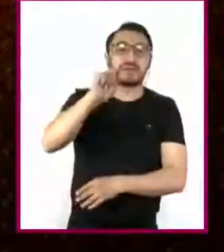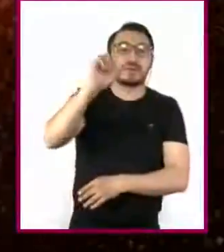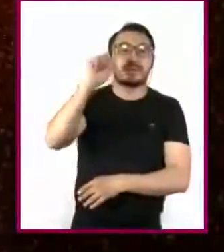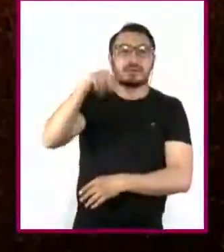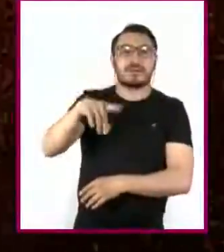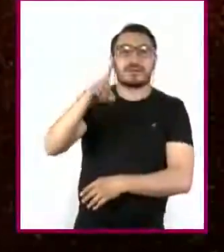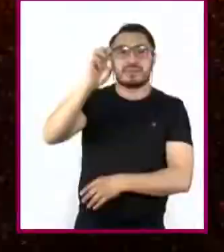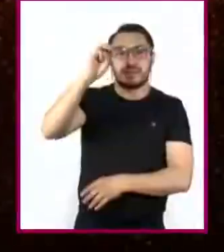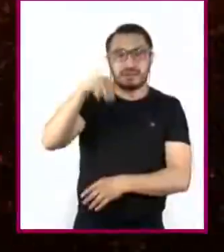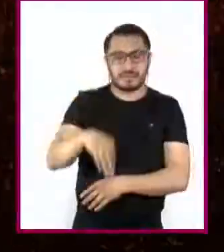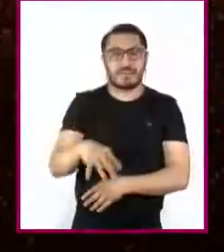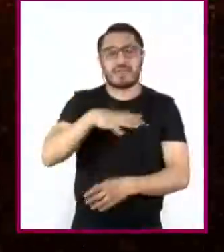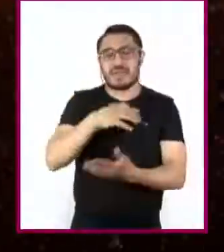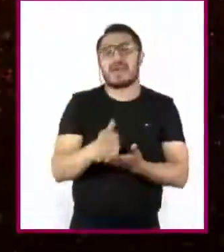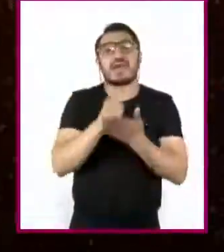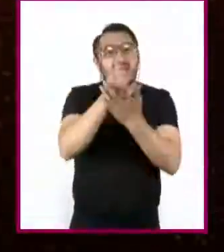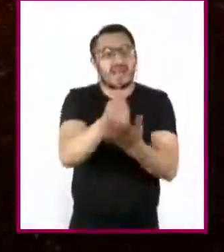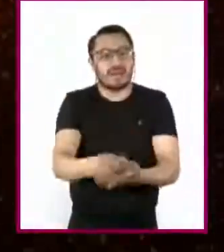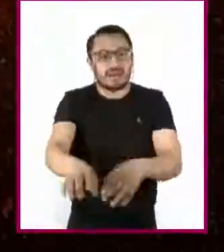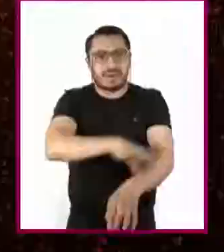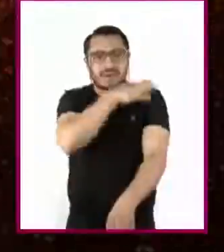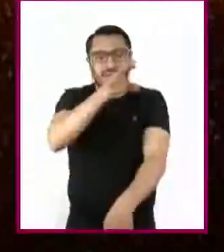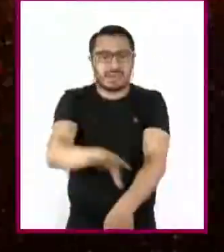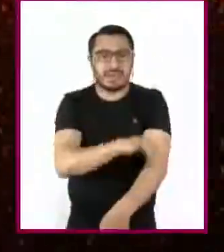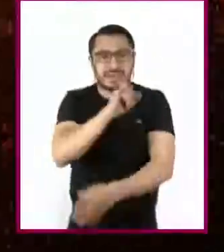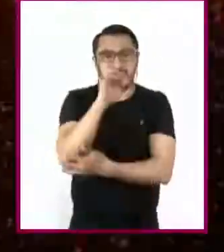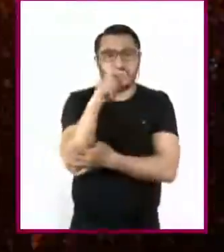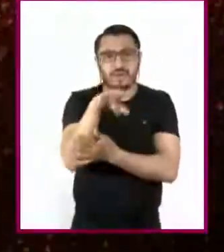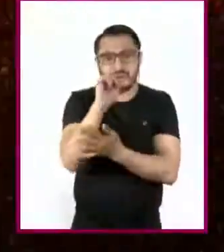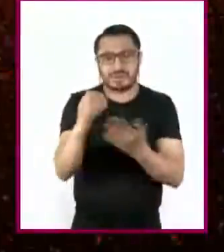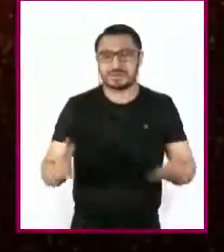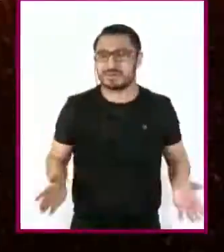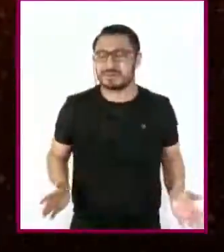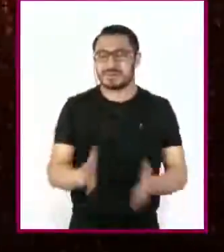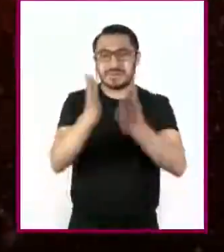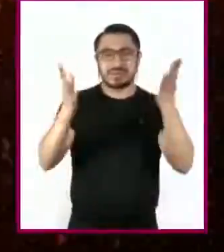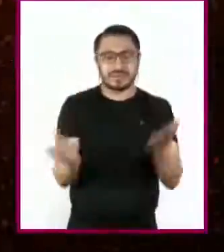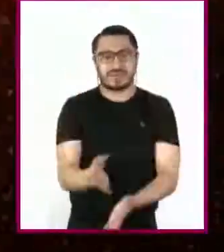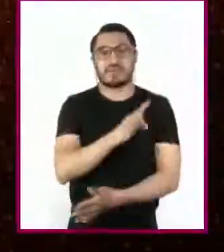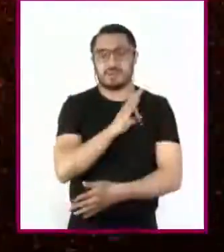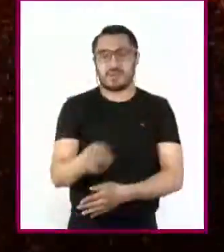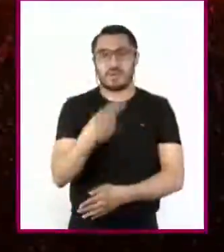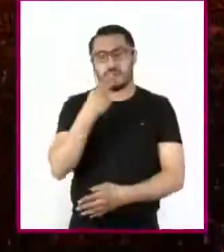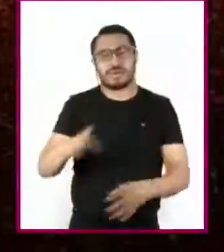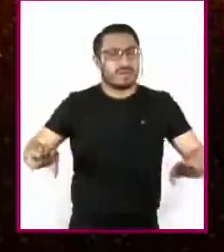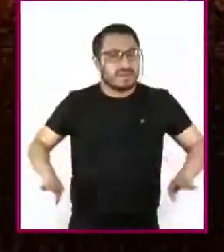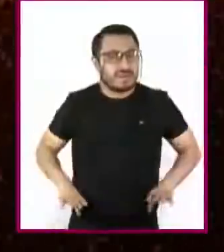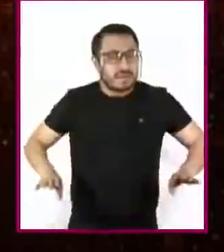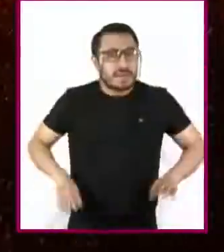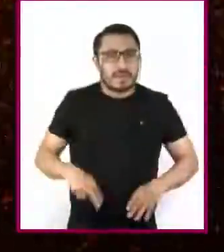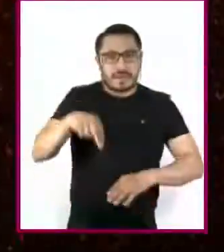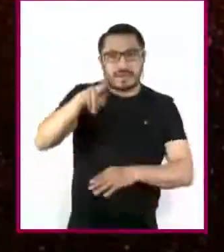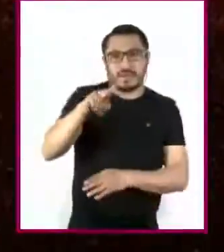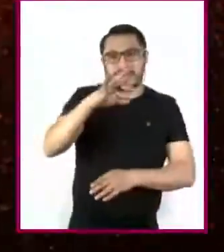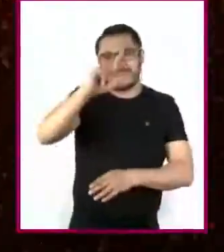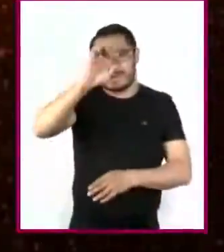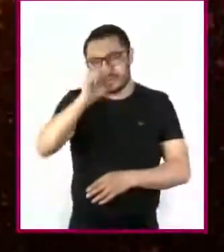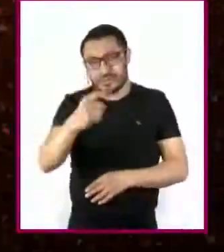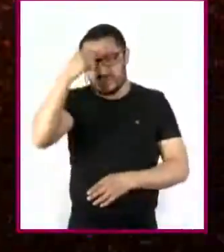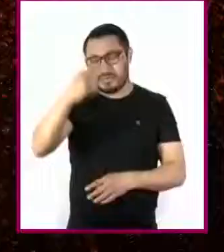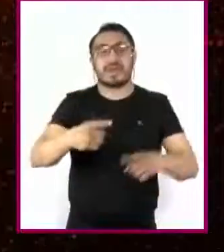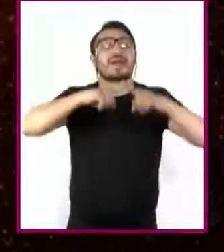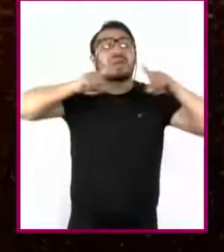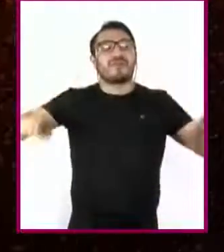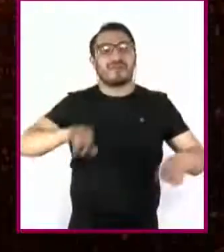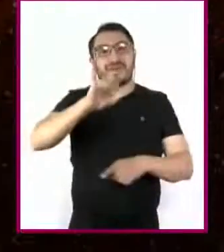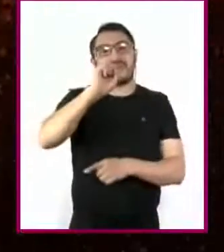permite aumentar la energía de los iones. Con ello, se pueden emplear ciertas propiedades de los núcleos para diferenciar entre